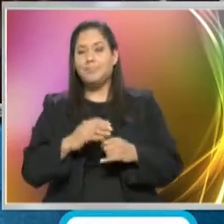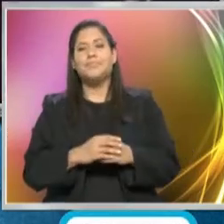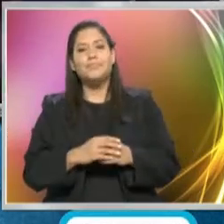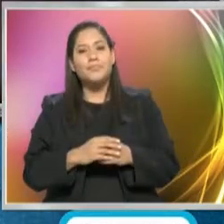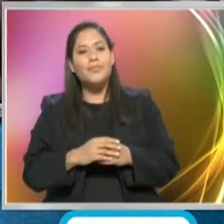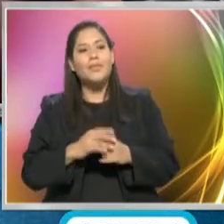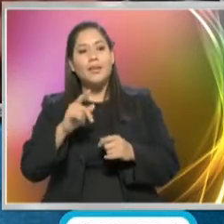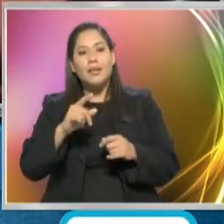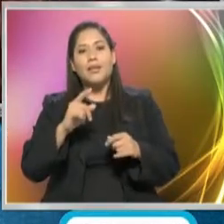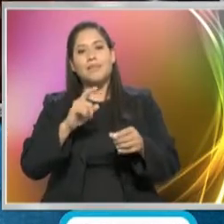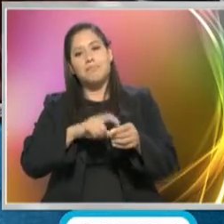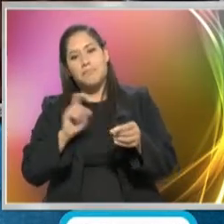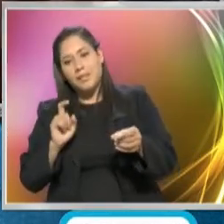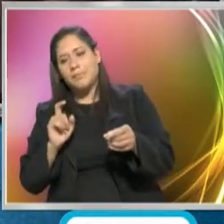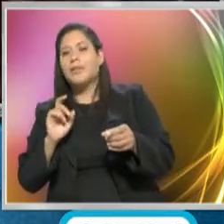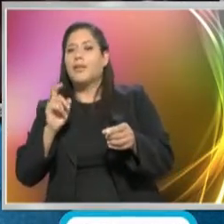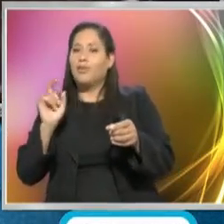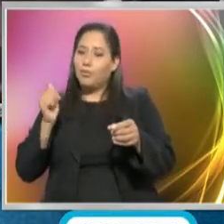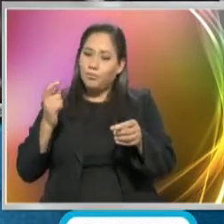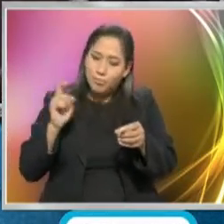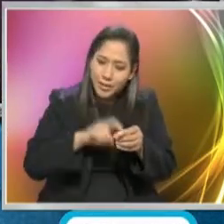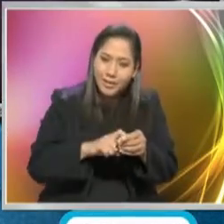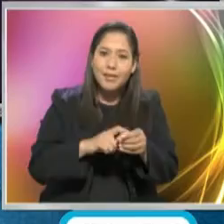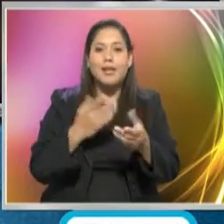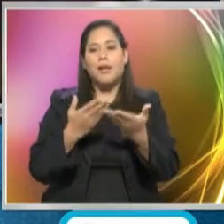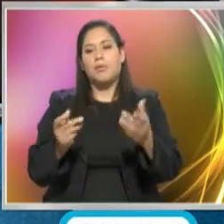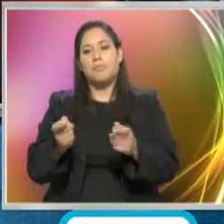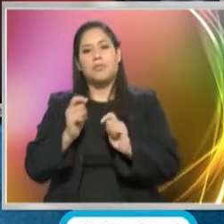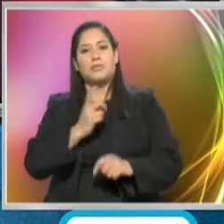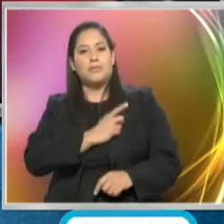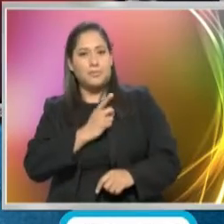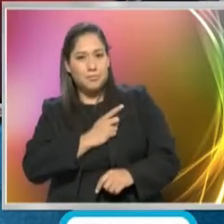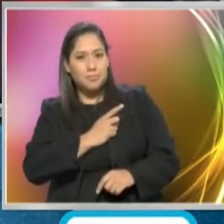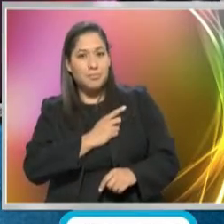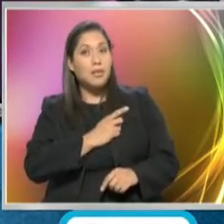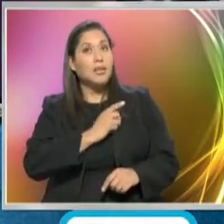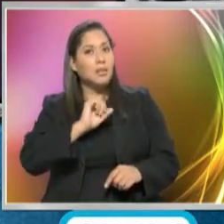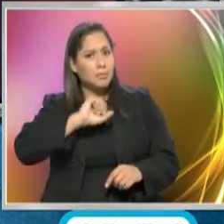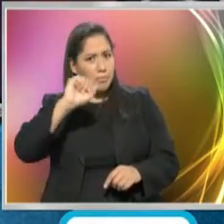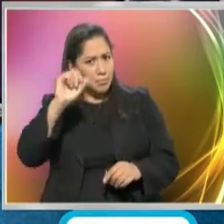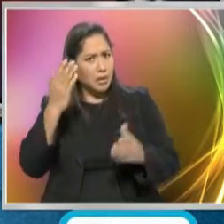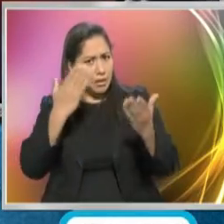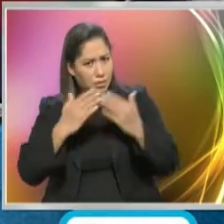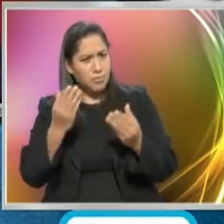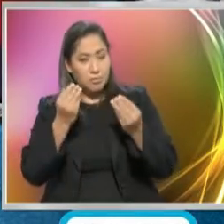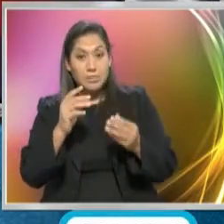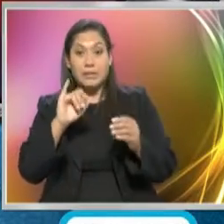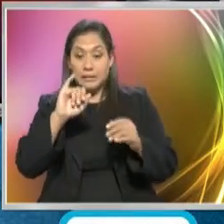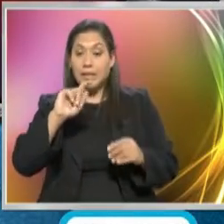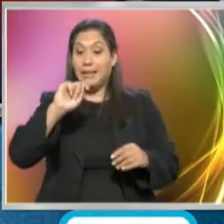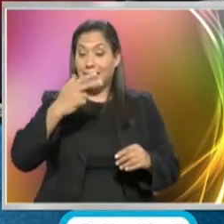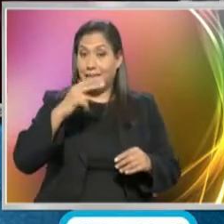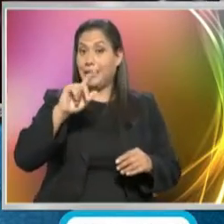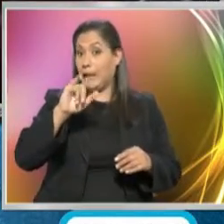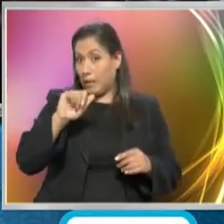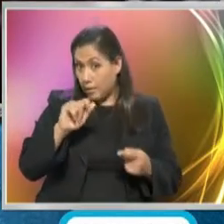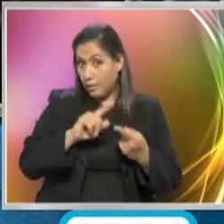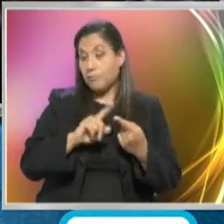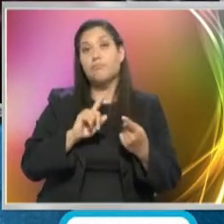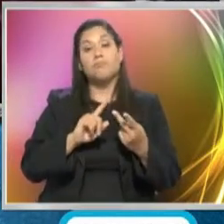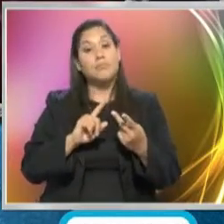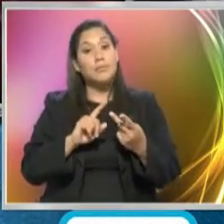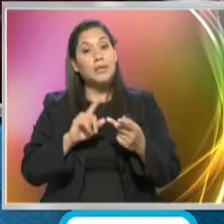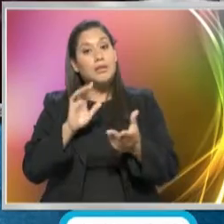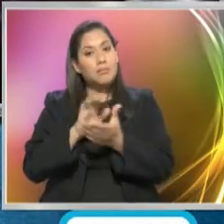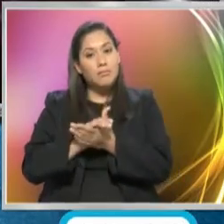y venir algunos integrantes que empezaron a hacer su carrera como solistas y a algunos les fue Despuntaron bien. muchos, ¿no, Carlos? Pues mira, Thalía, tú me dirás. Sí, bueno, Sí.